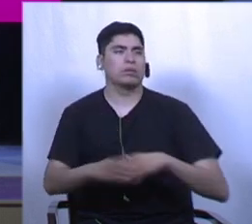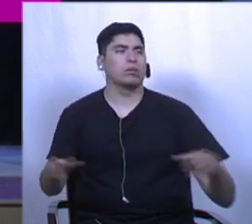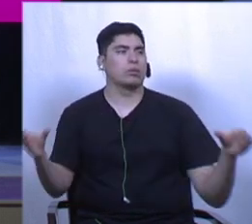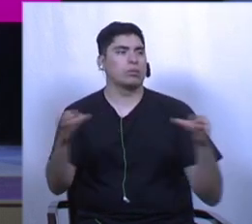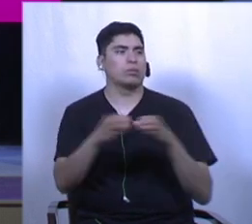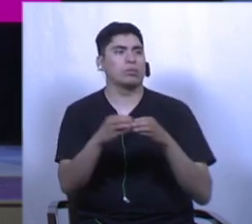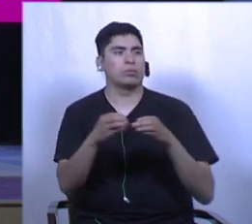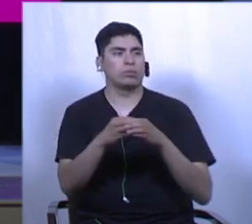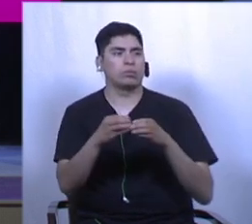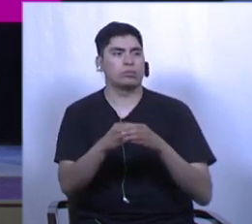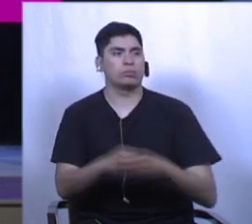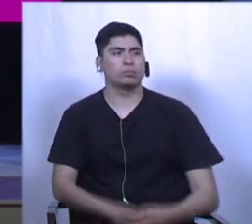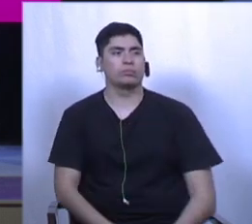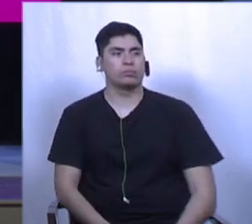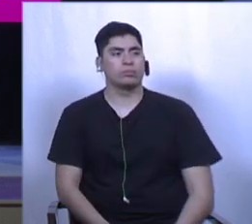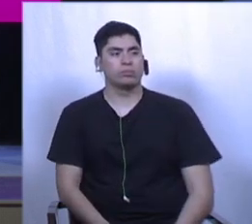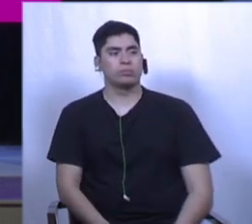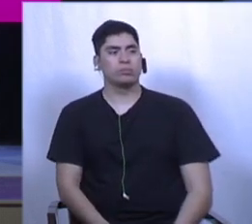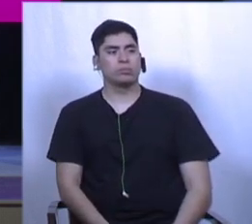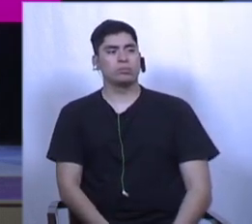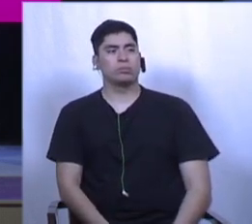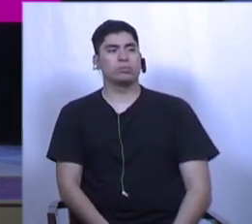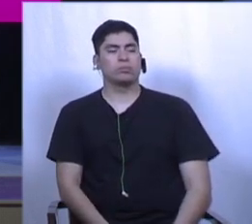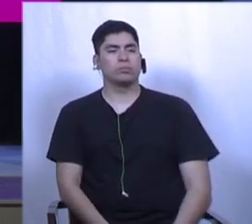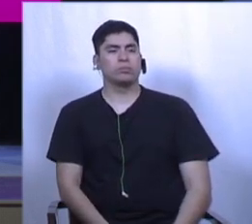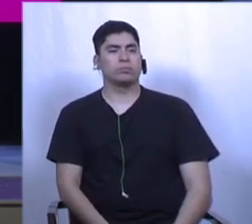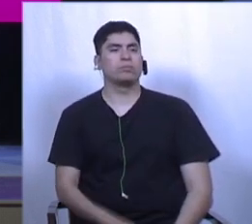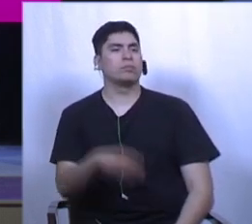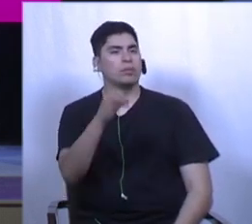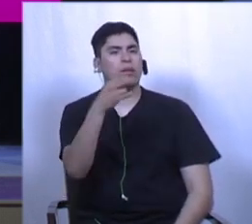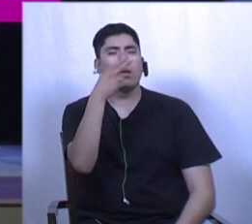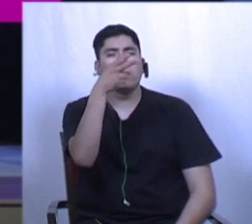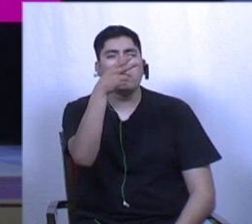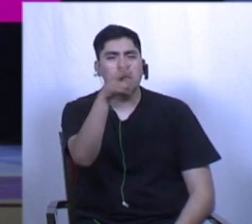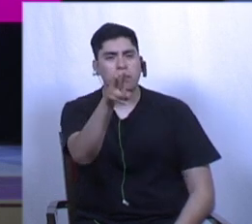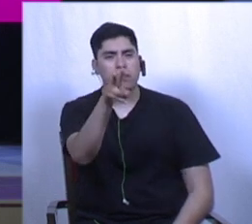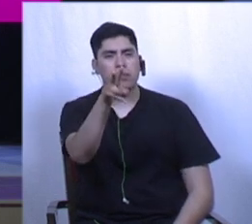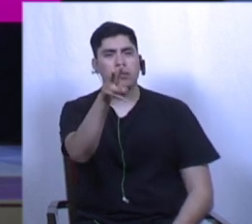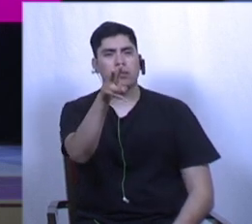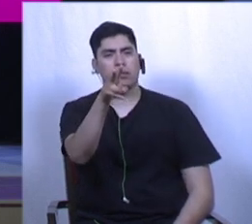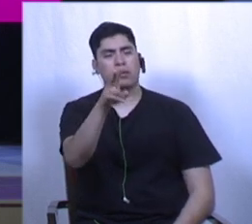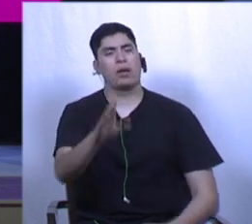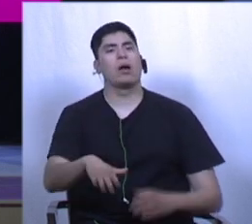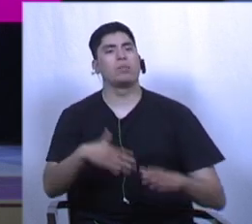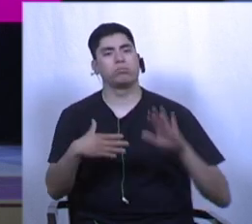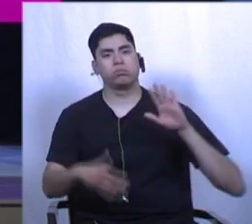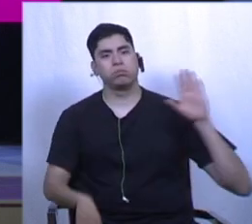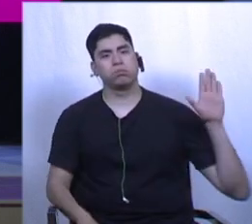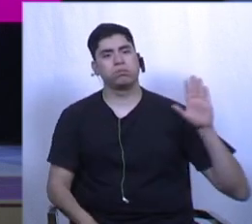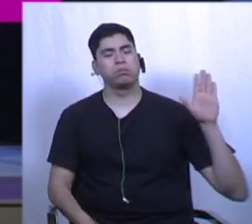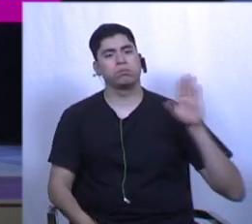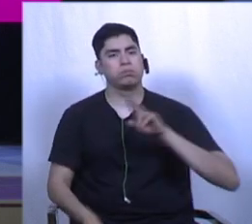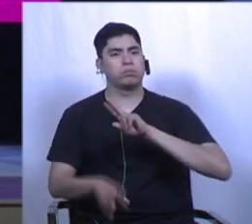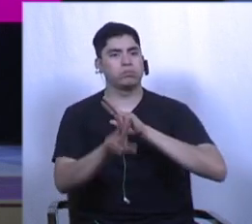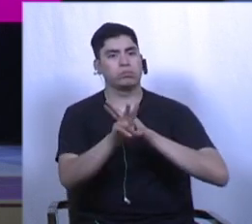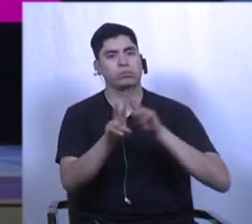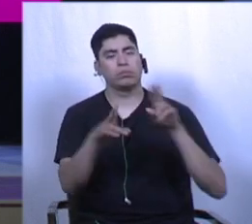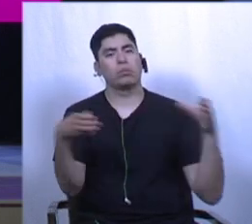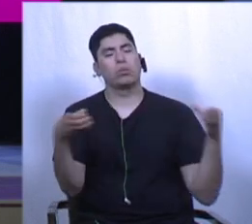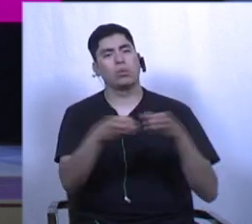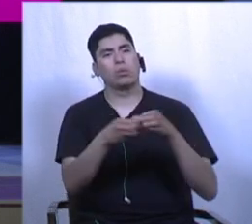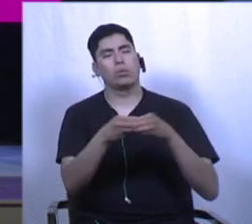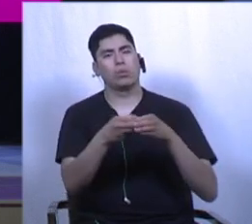comunidades evolutivas microbiales. Si se fijan, a la mano izquierda tenemos dos comunidades que